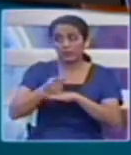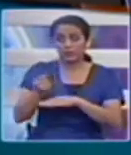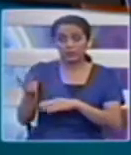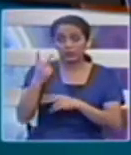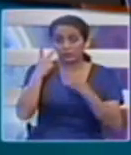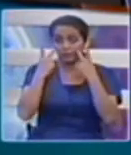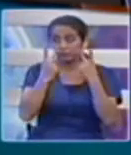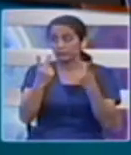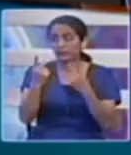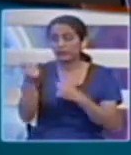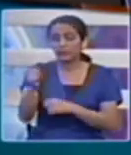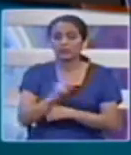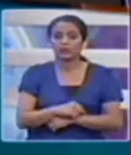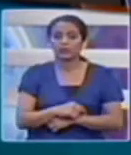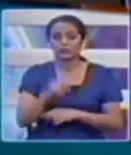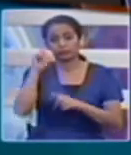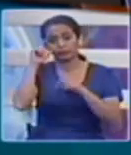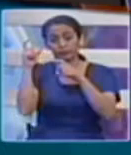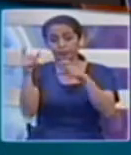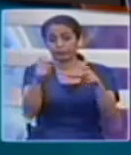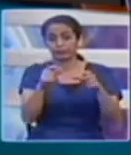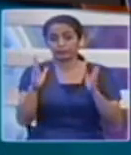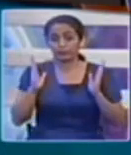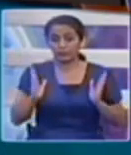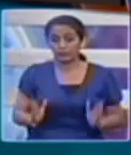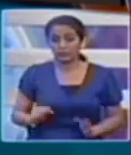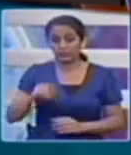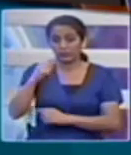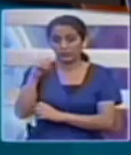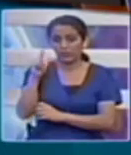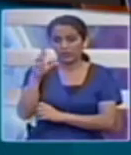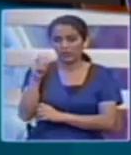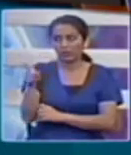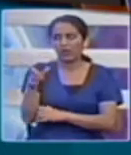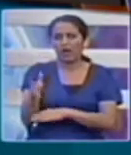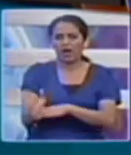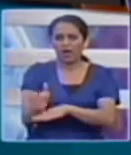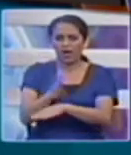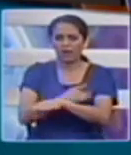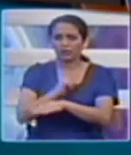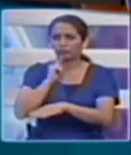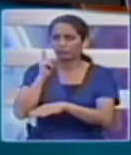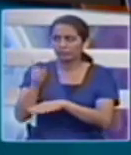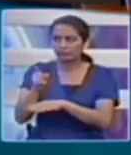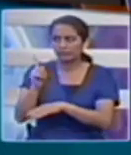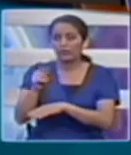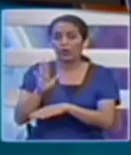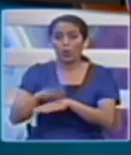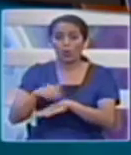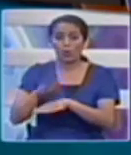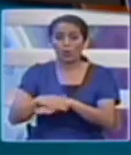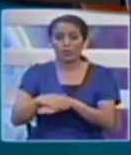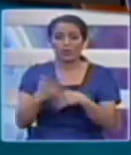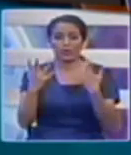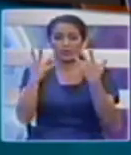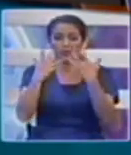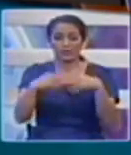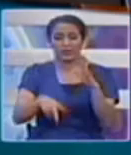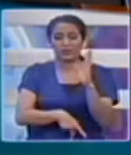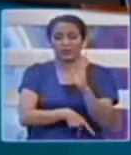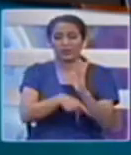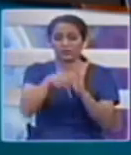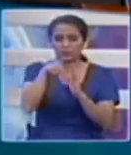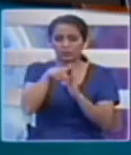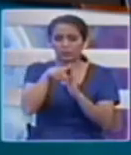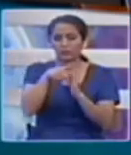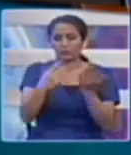Galo Chiriboga, por su actuación en el caso Petroecuador. Mientras los asambleístas de Alianza País revisarán el tema en